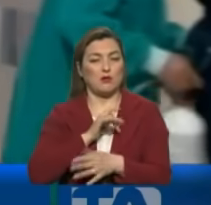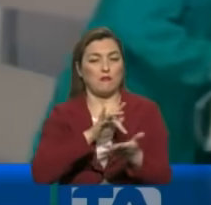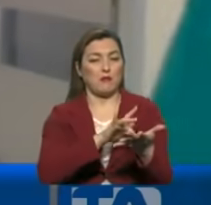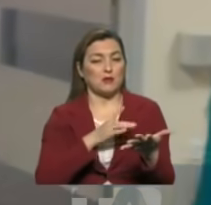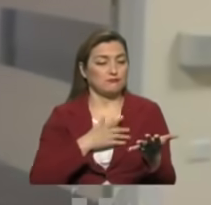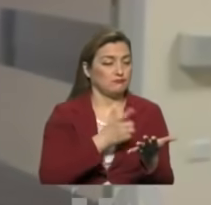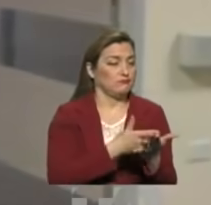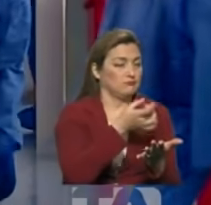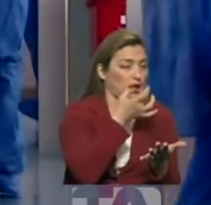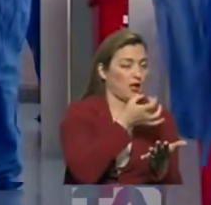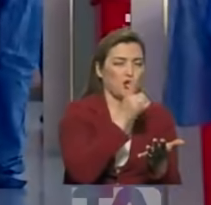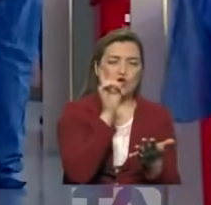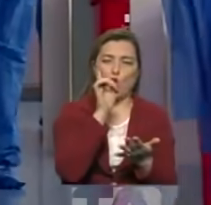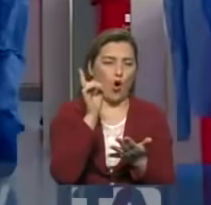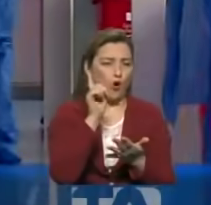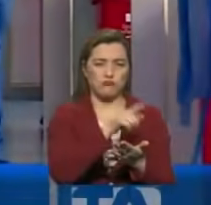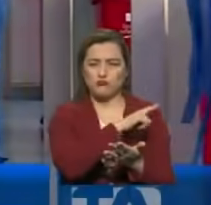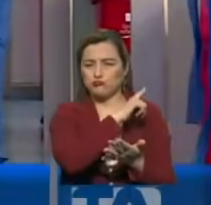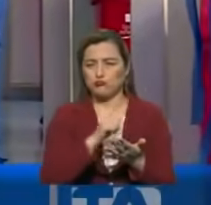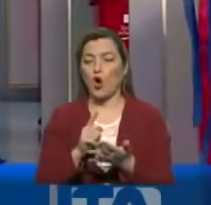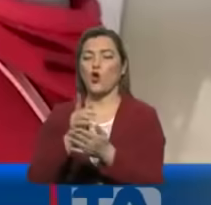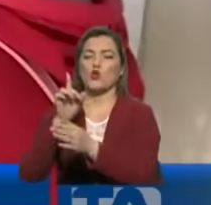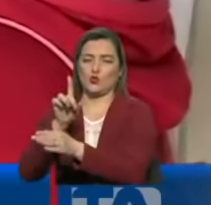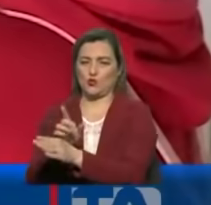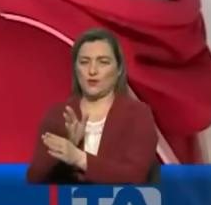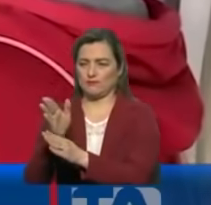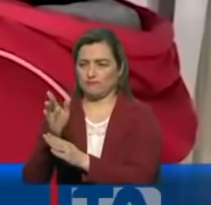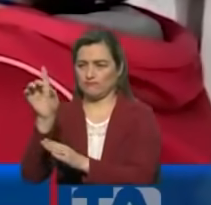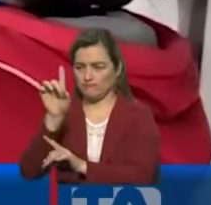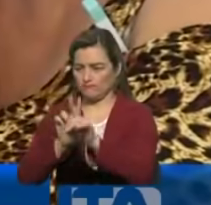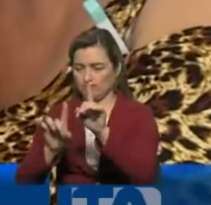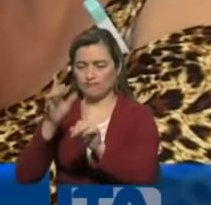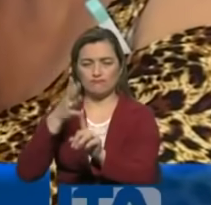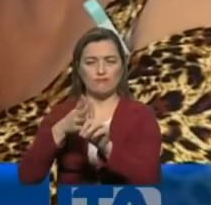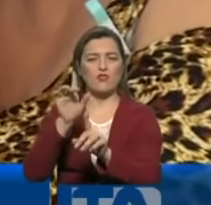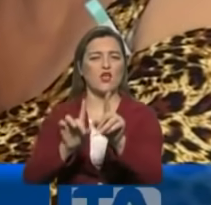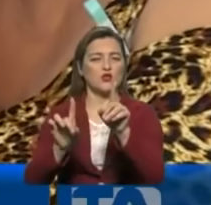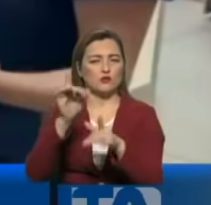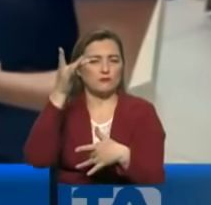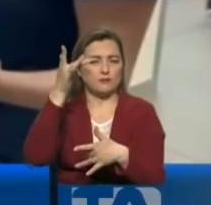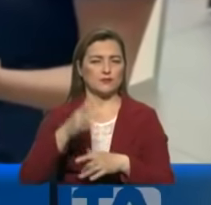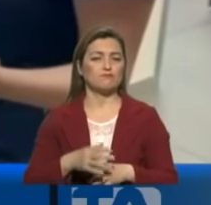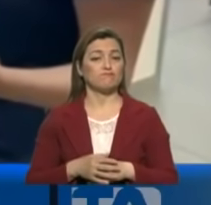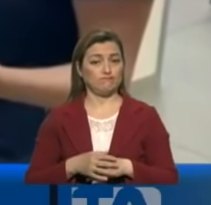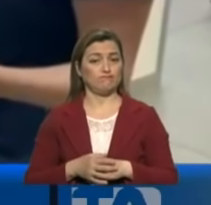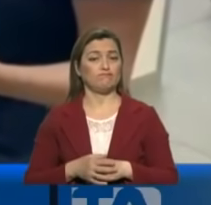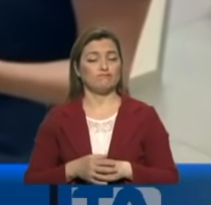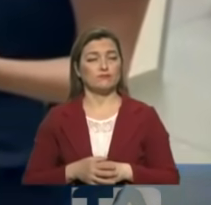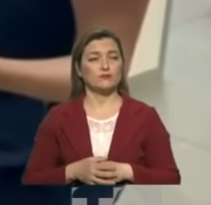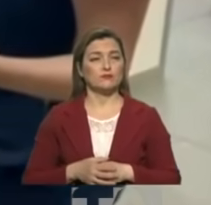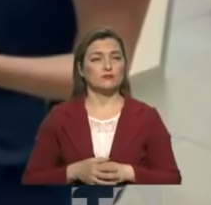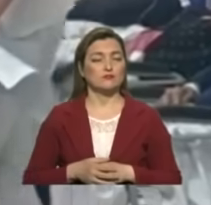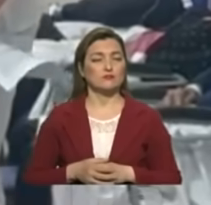automedicarse y acudir de inmediato a donde un especialista. Este debe ser quien diagnostique la enfermedad o, de ser el caso, si existe una